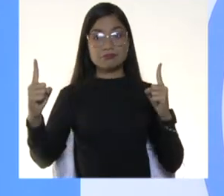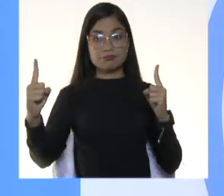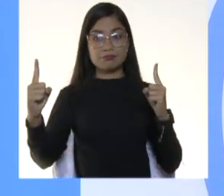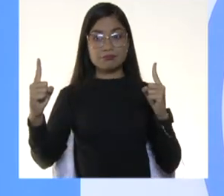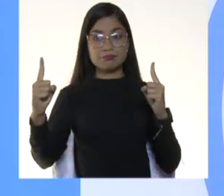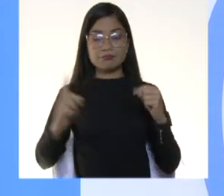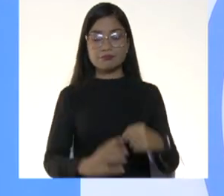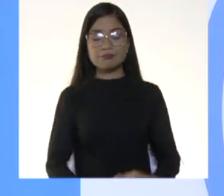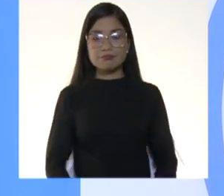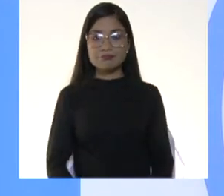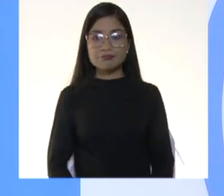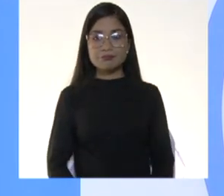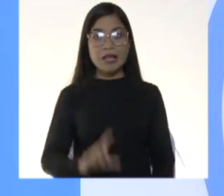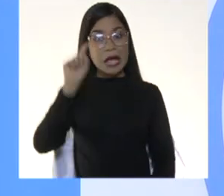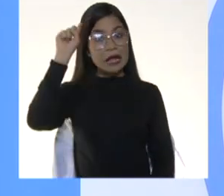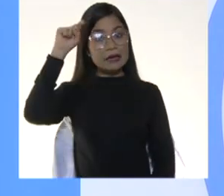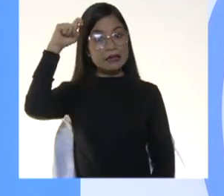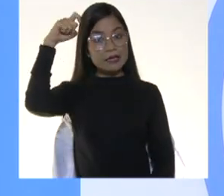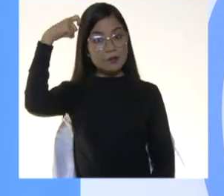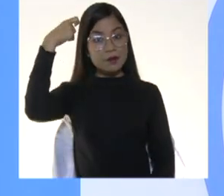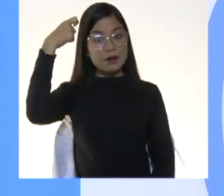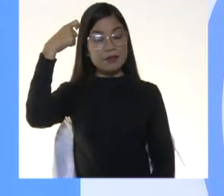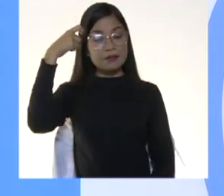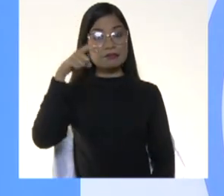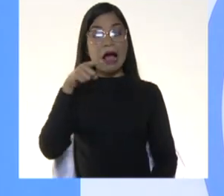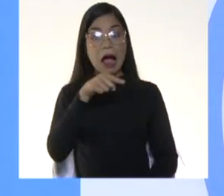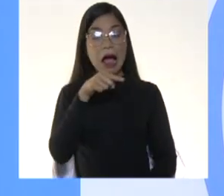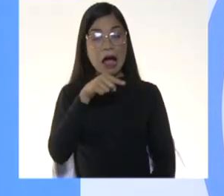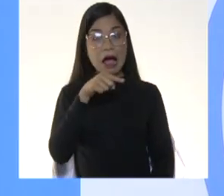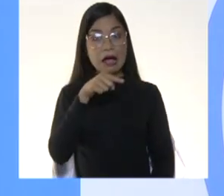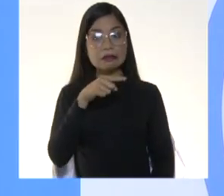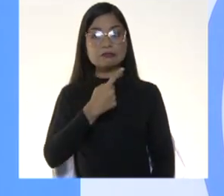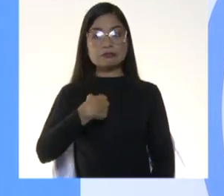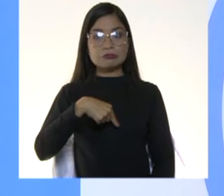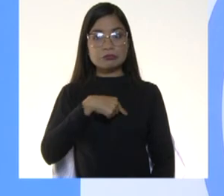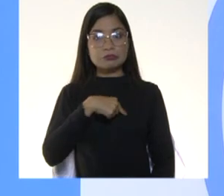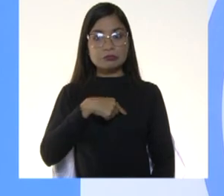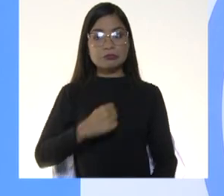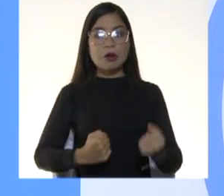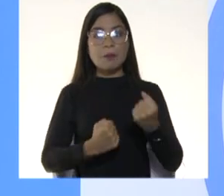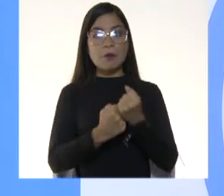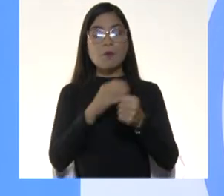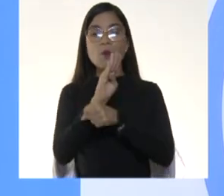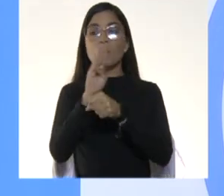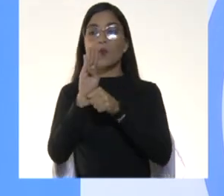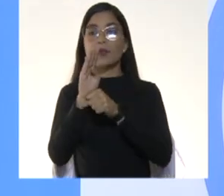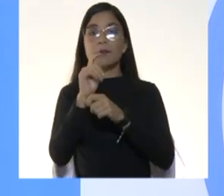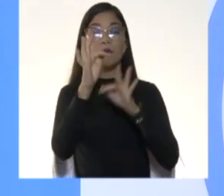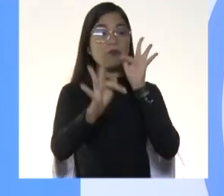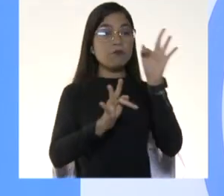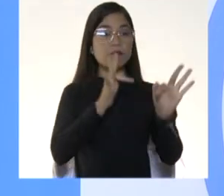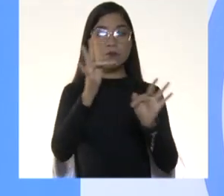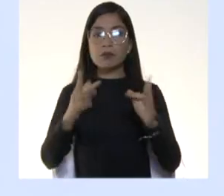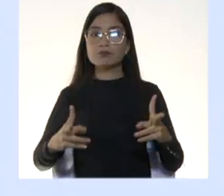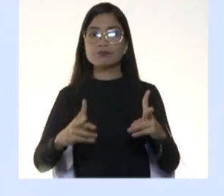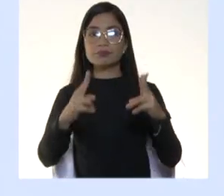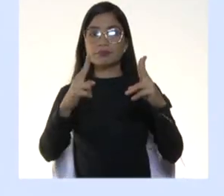un distanciamiento físico saludable. Recordándoles que con eso estaremos contribuyendo a la no propagación de la